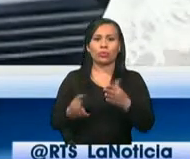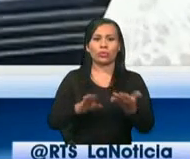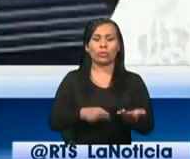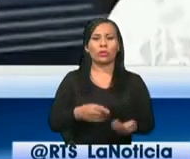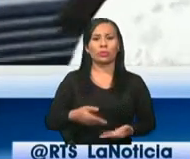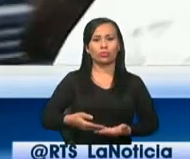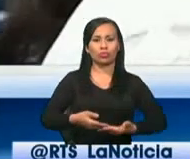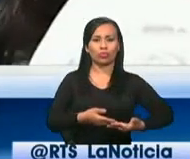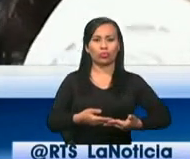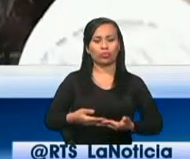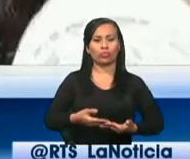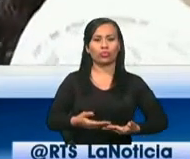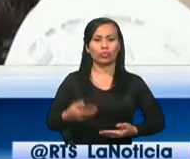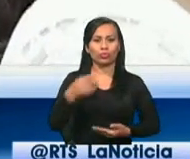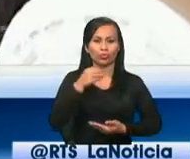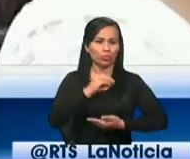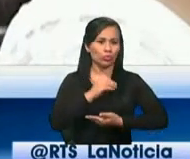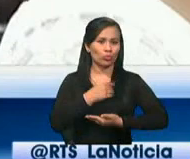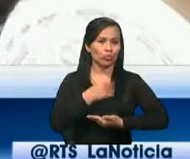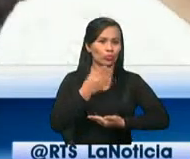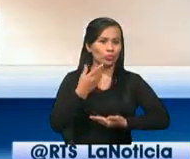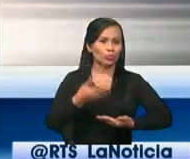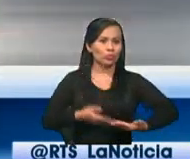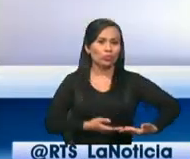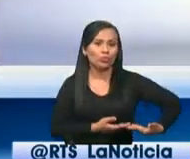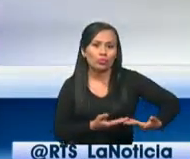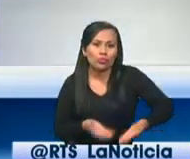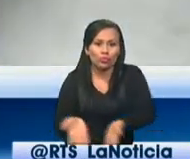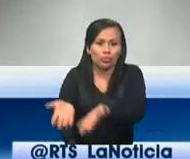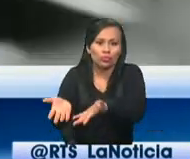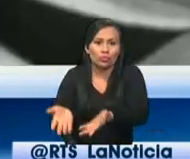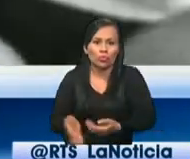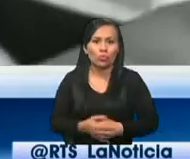niña, la tira para afuera, porque la niña estaba ya casi debajo del carro.